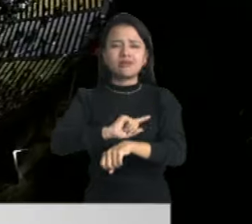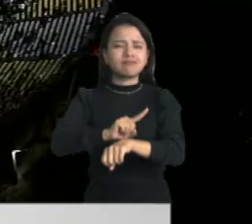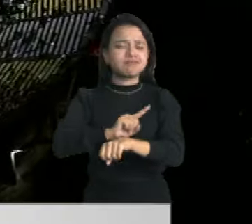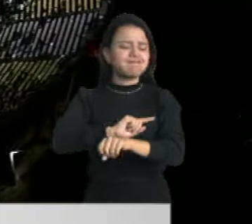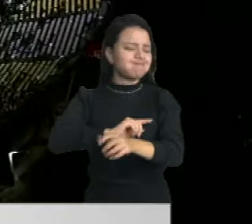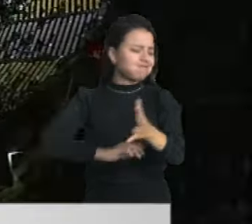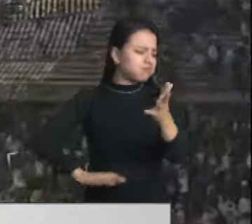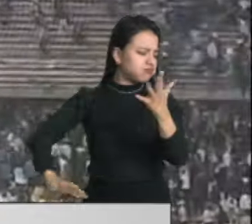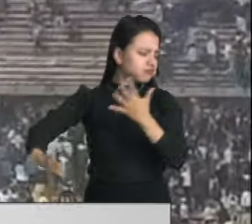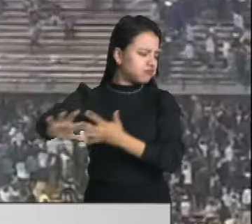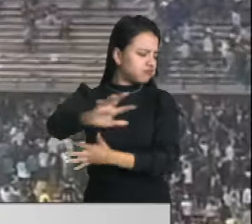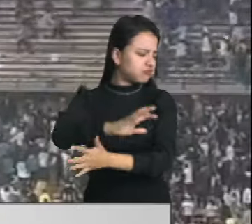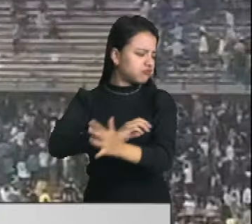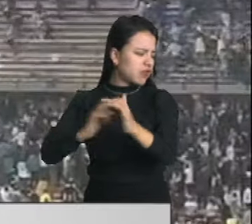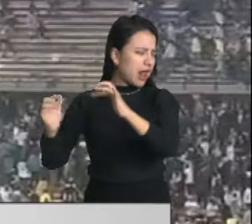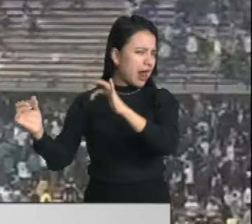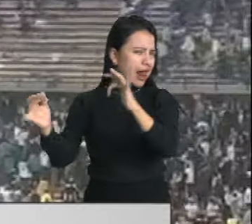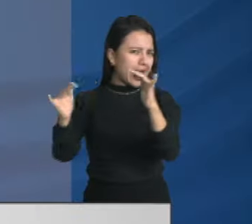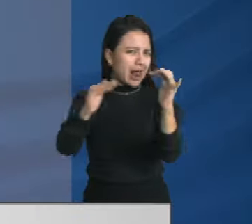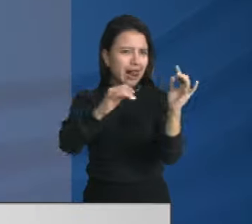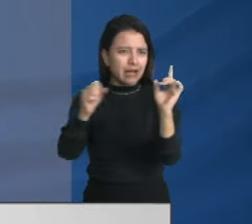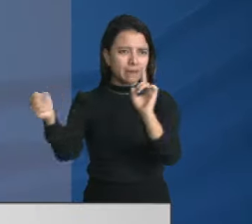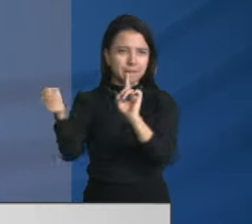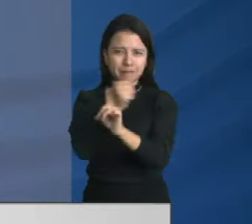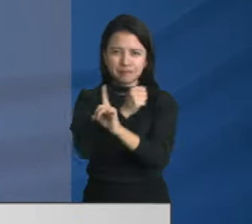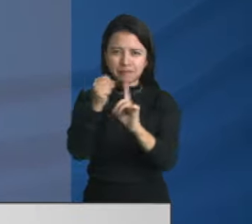desató una batalla entre las barras.